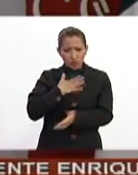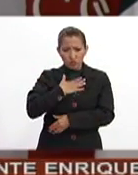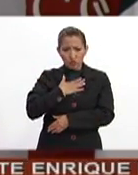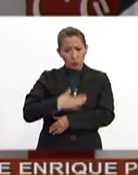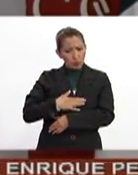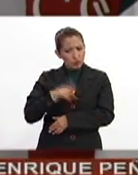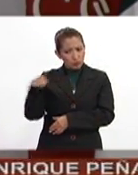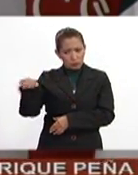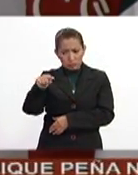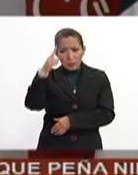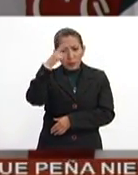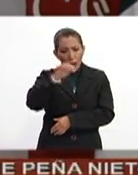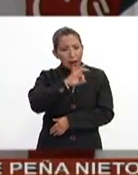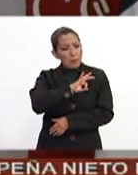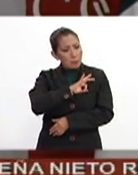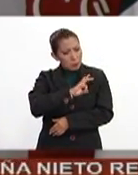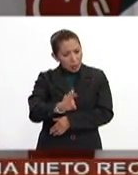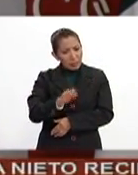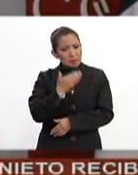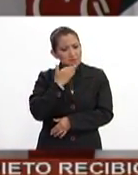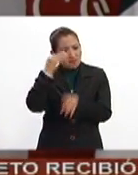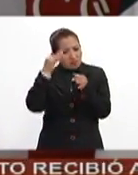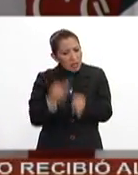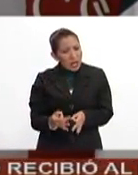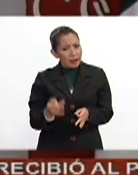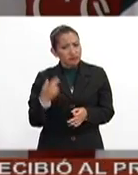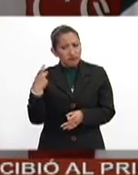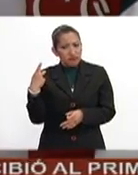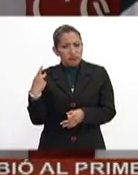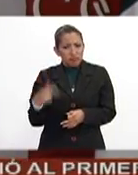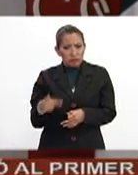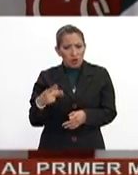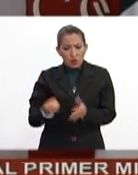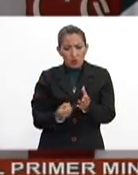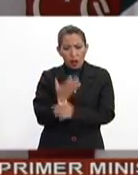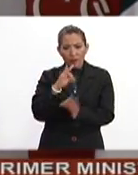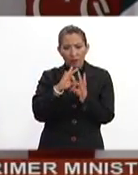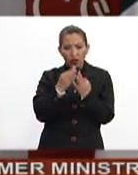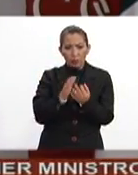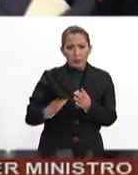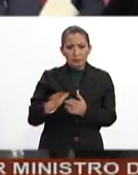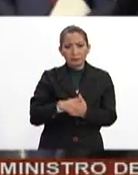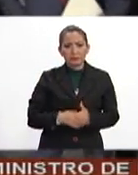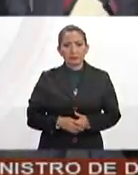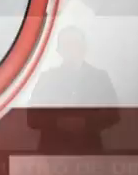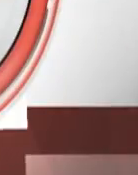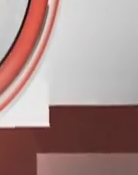justos para que puedan aprovechar de la mejor manera el nuevo escenario.